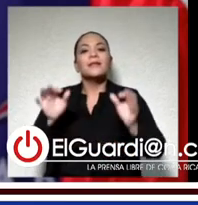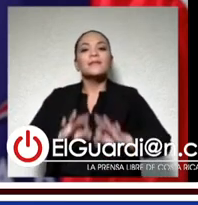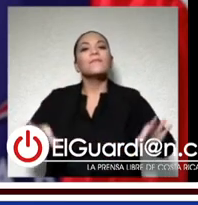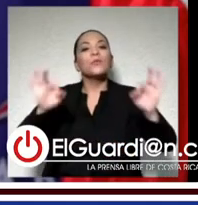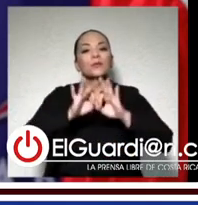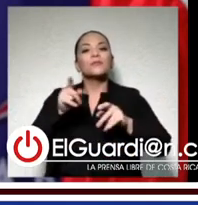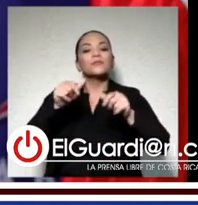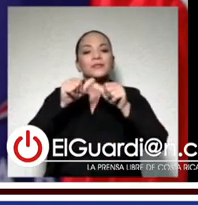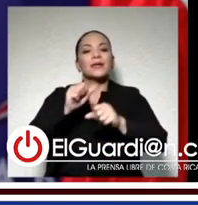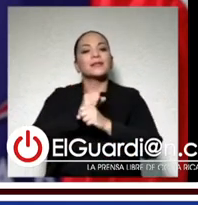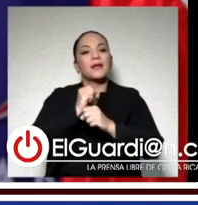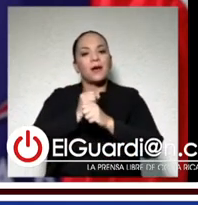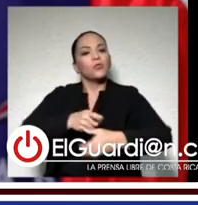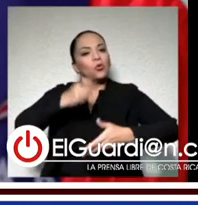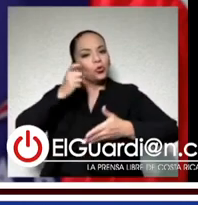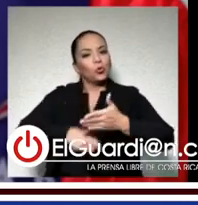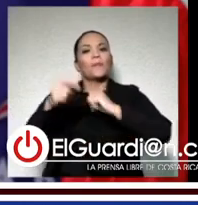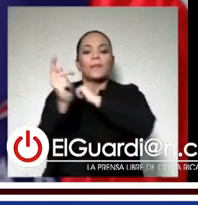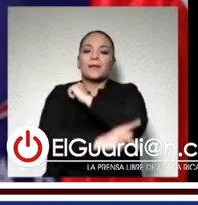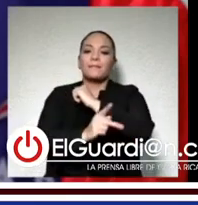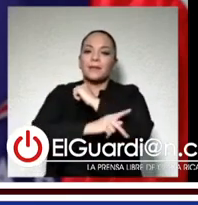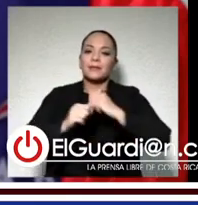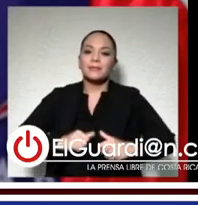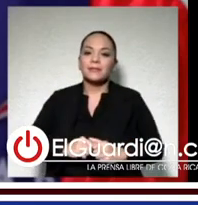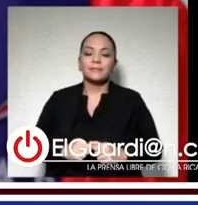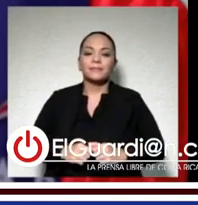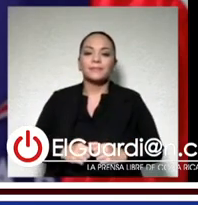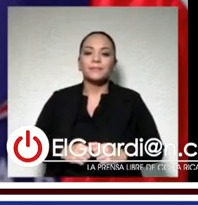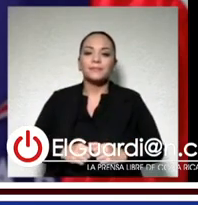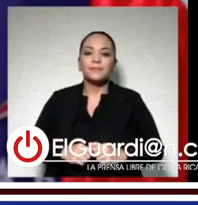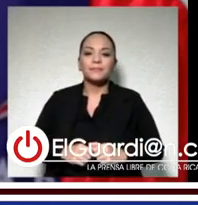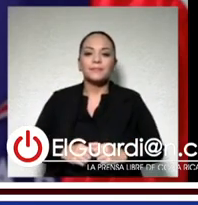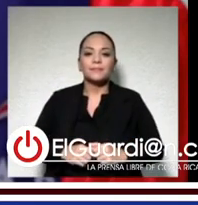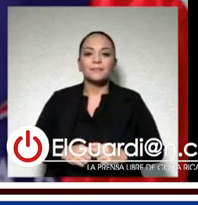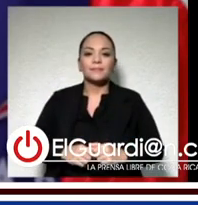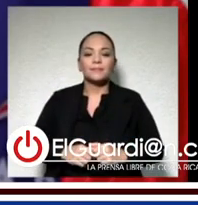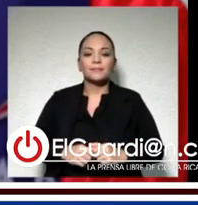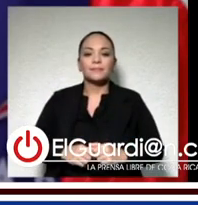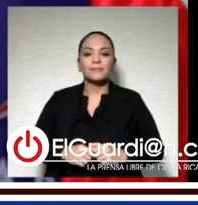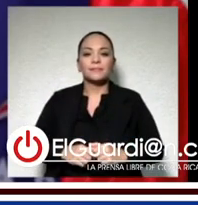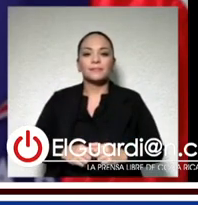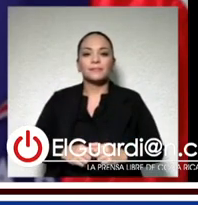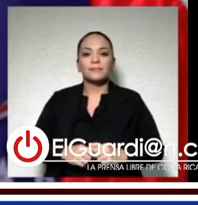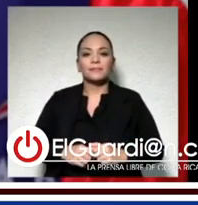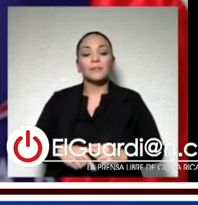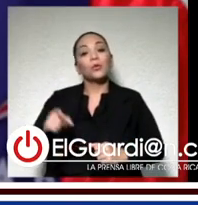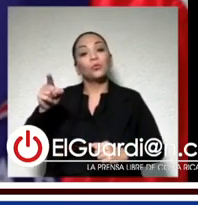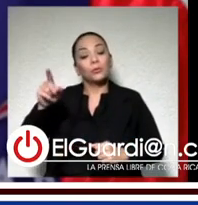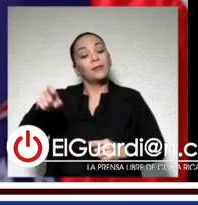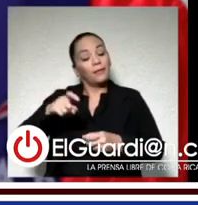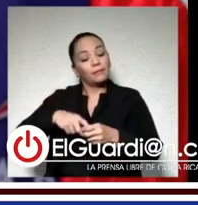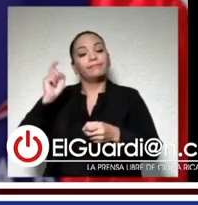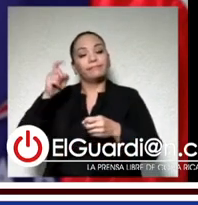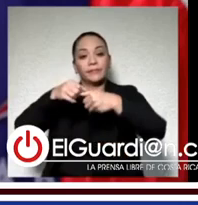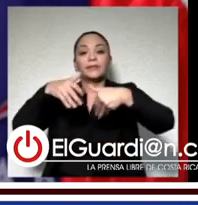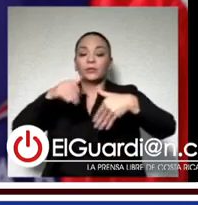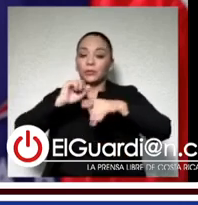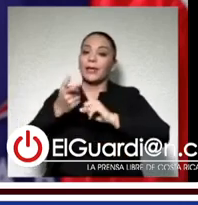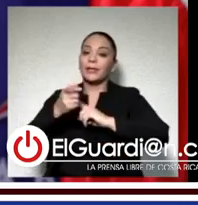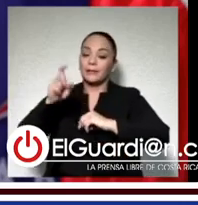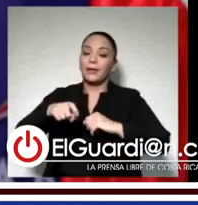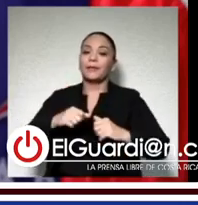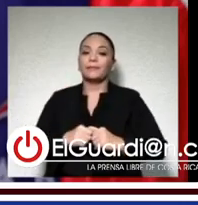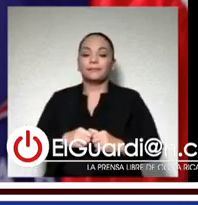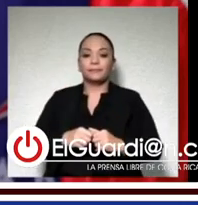siga trabajando duro para el país. Yo le digo que usted se debe salir de redes sociales porque